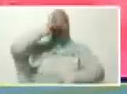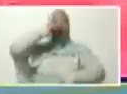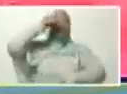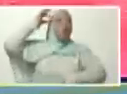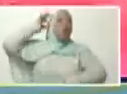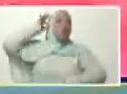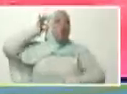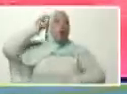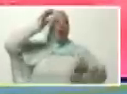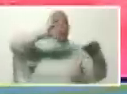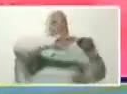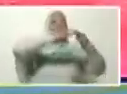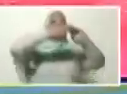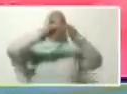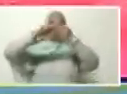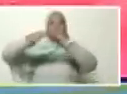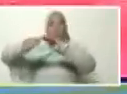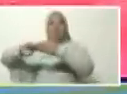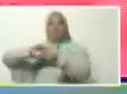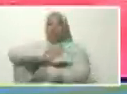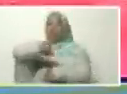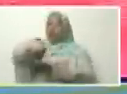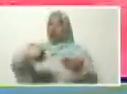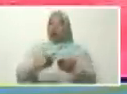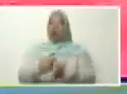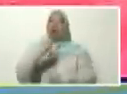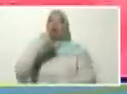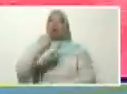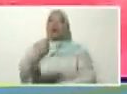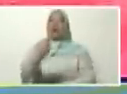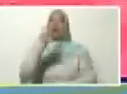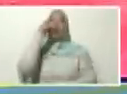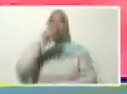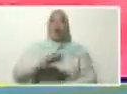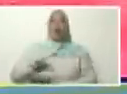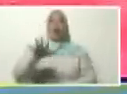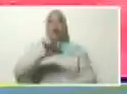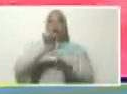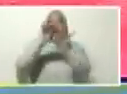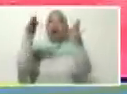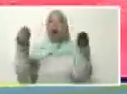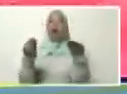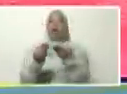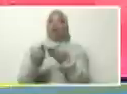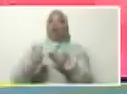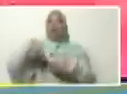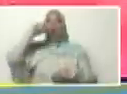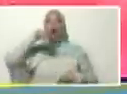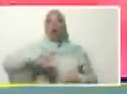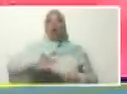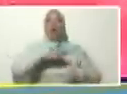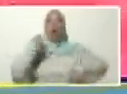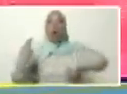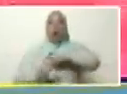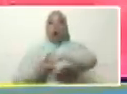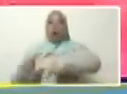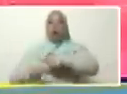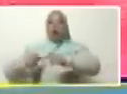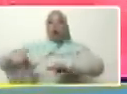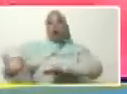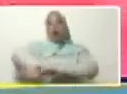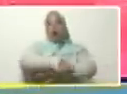de todos los barrios, de todas las comunidades, a decirle al país y al mundo, aquí está el pueblo revolucionario en las